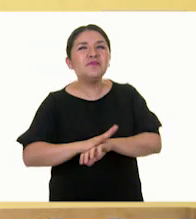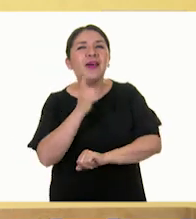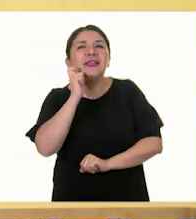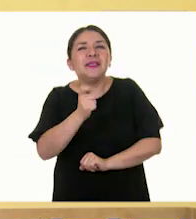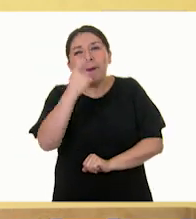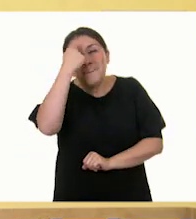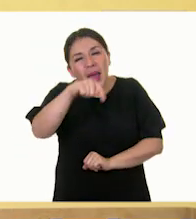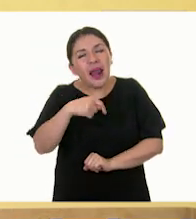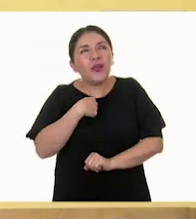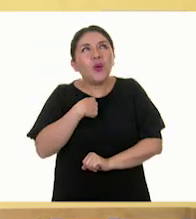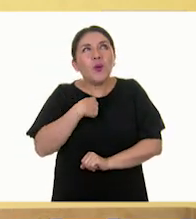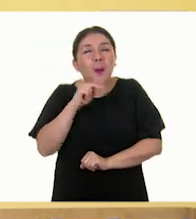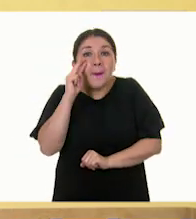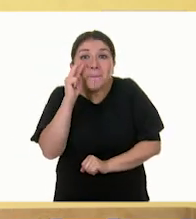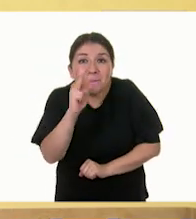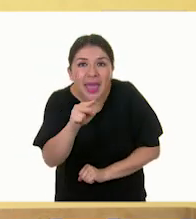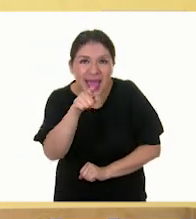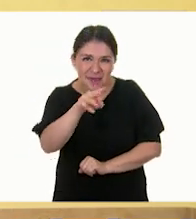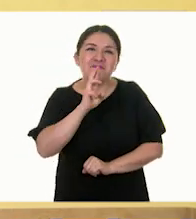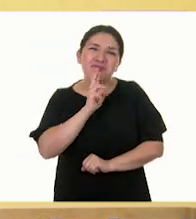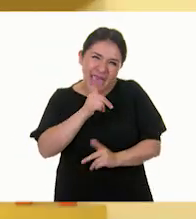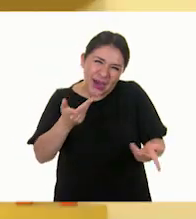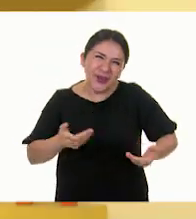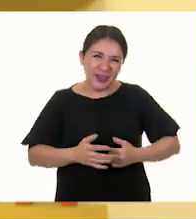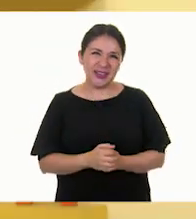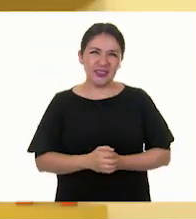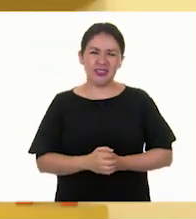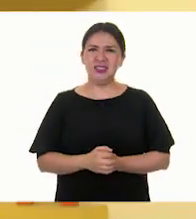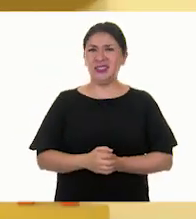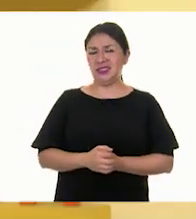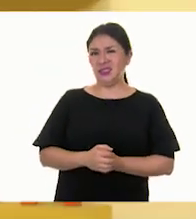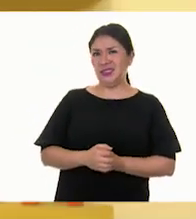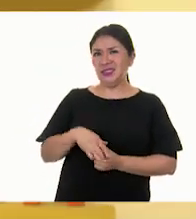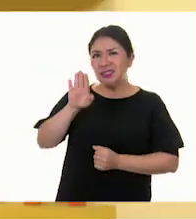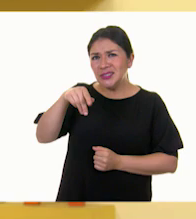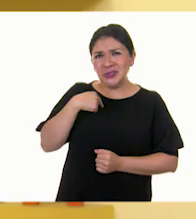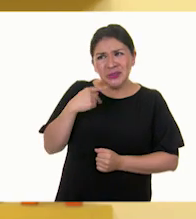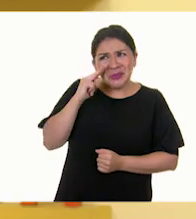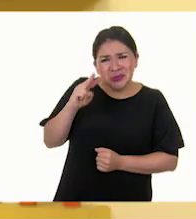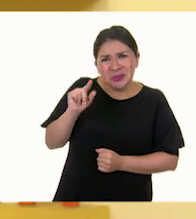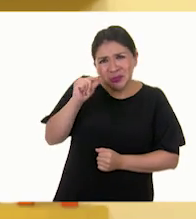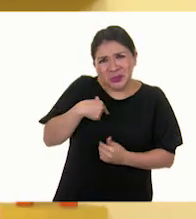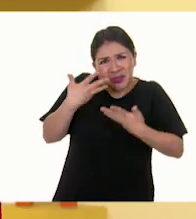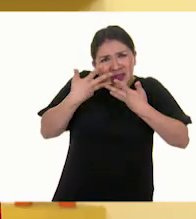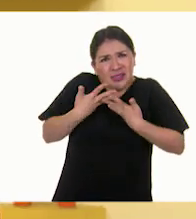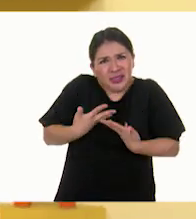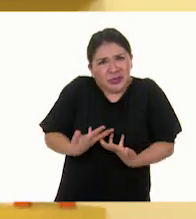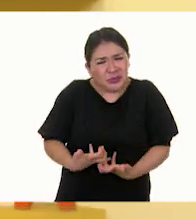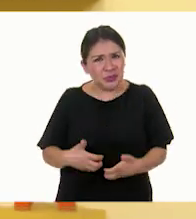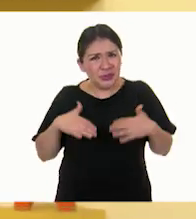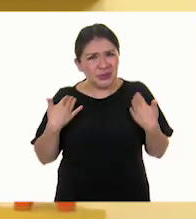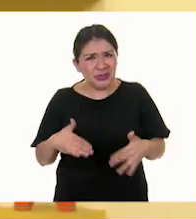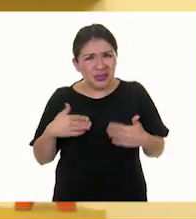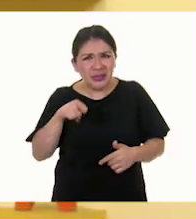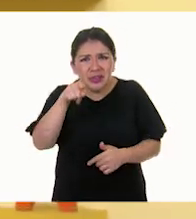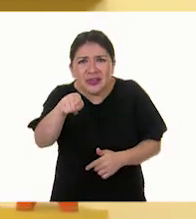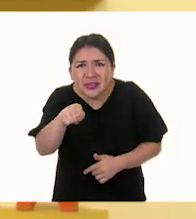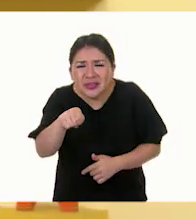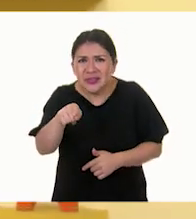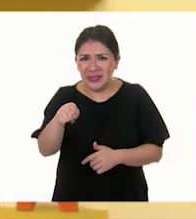Son para verte mejor, hijita. ¡Ay, abuelita, ya me estás asustando! Y